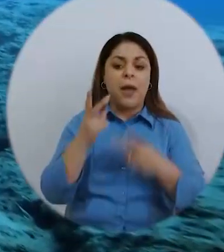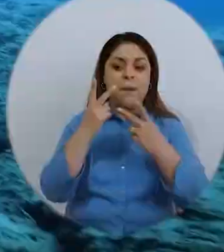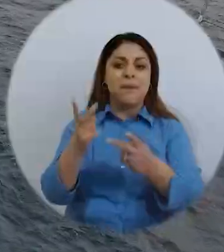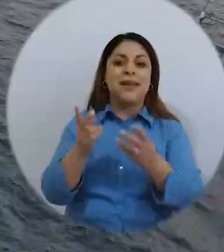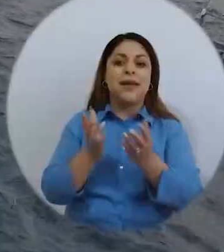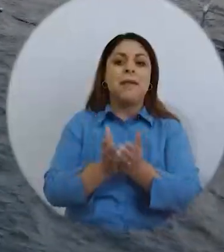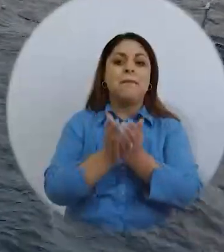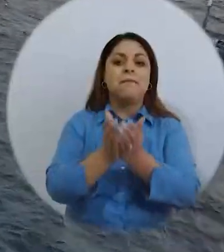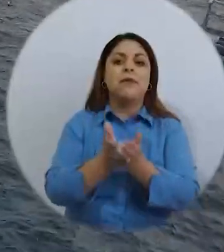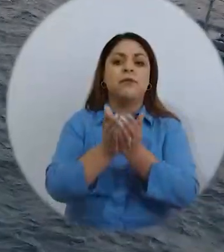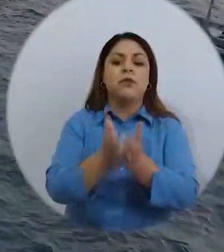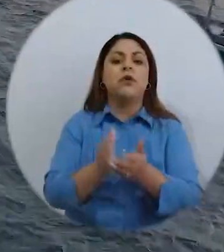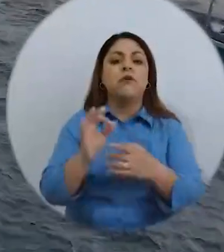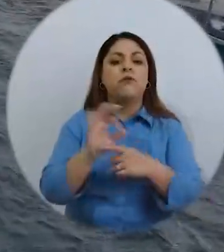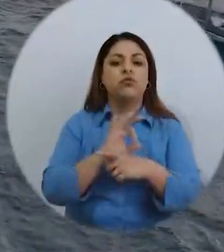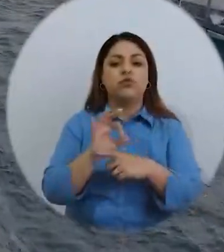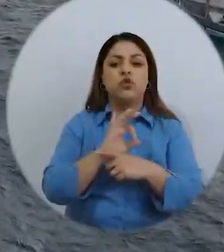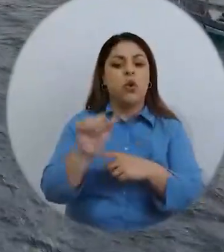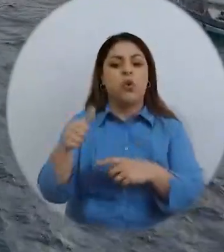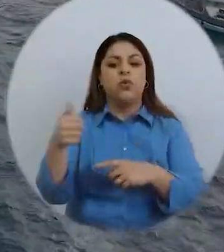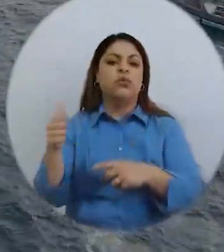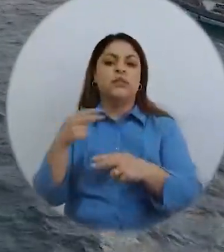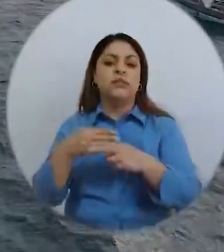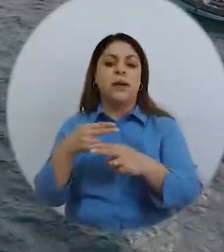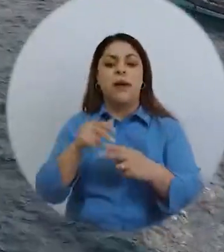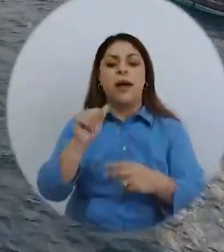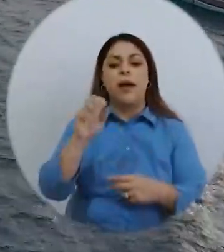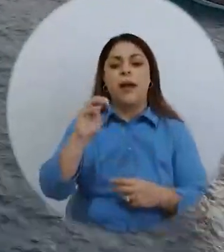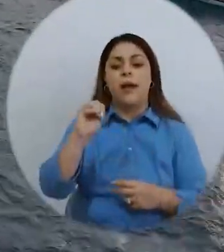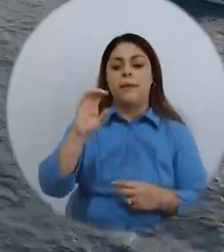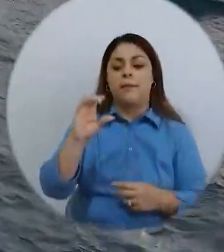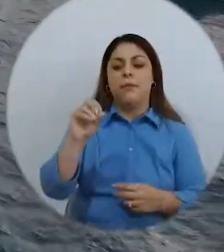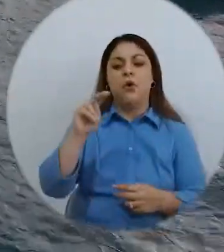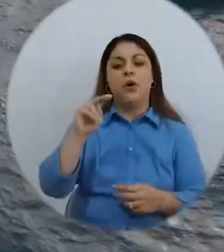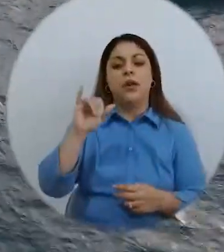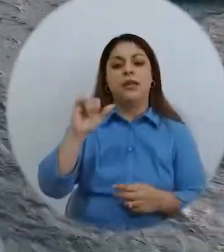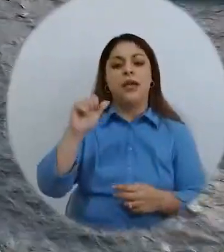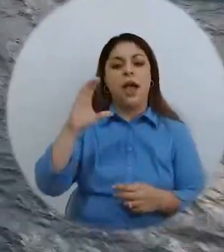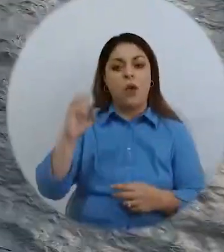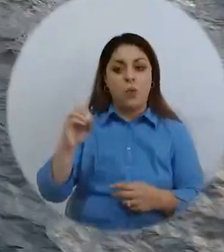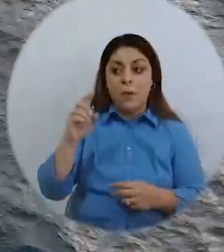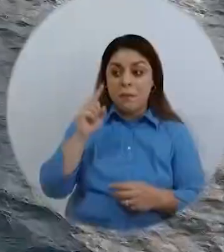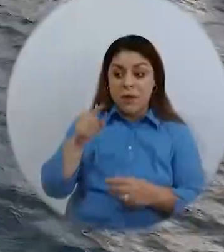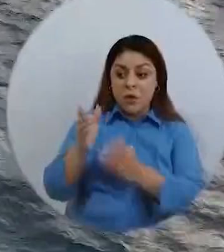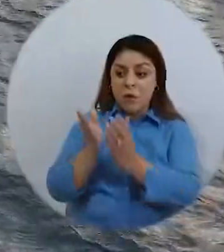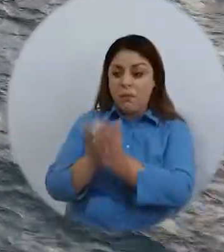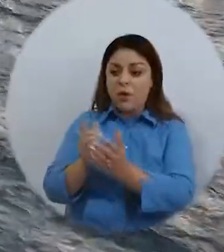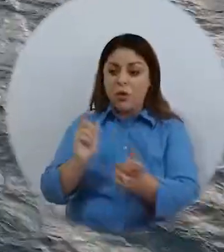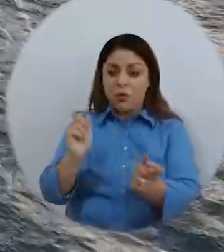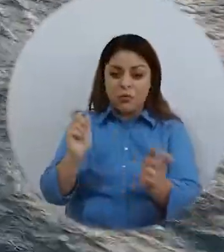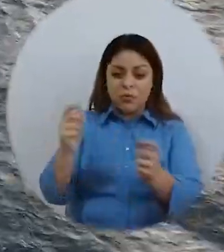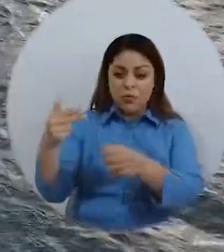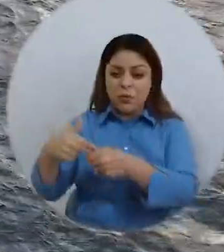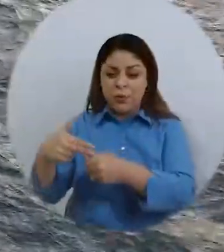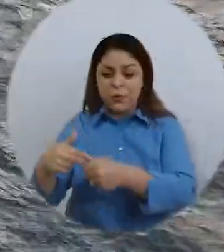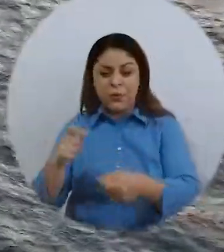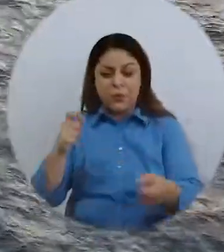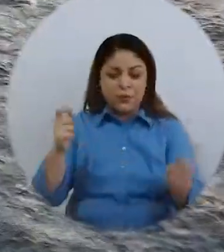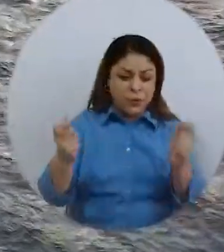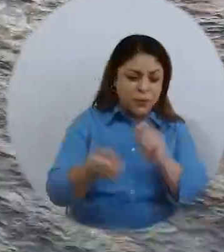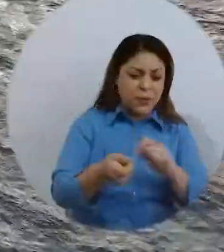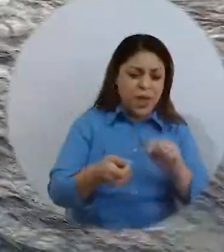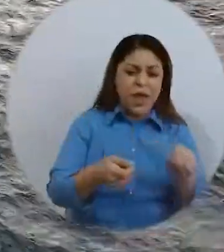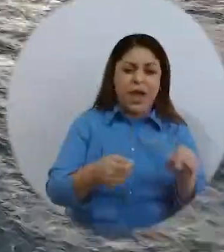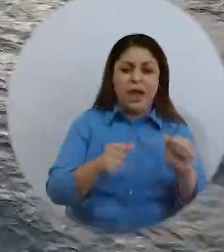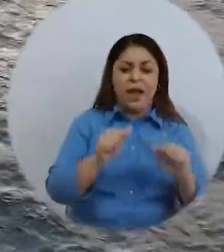una embarcación que funciona con amoníaco, y hacer esa conversión es sumamente compleja y no necesariamente